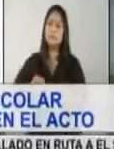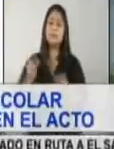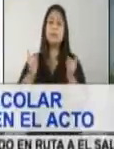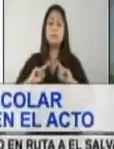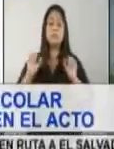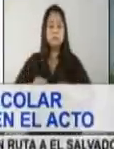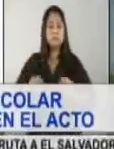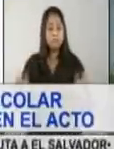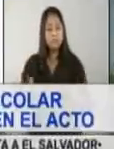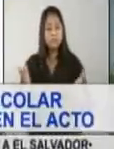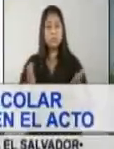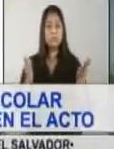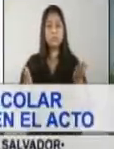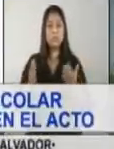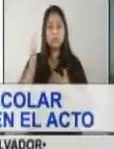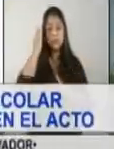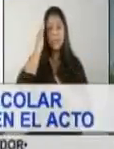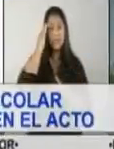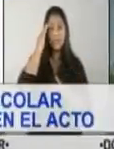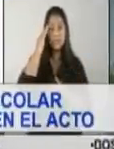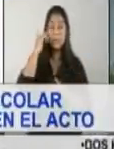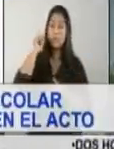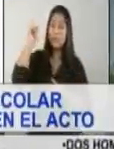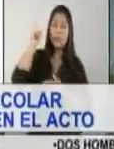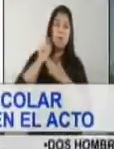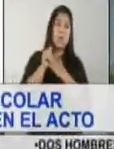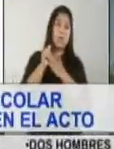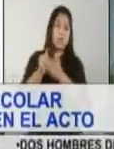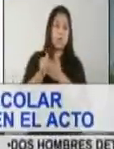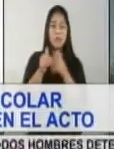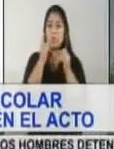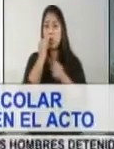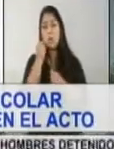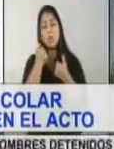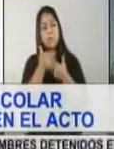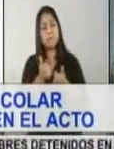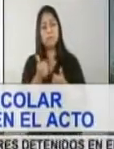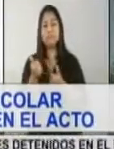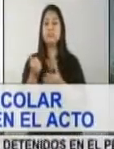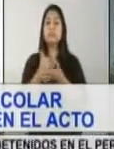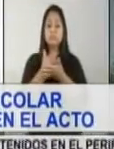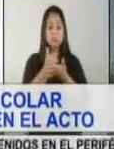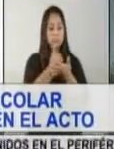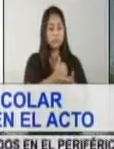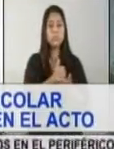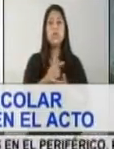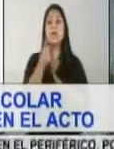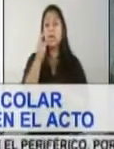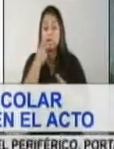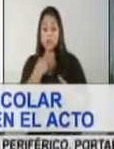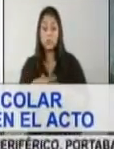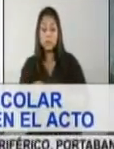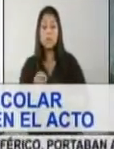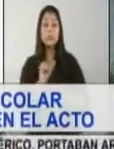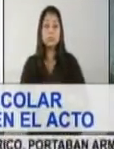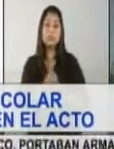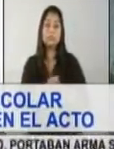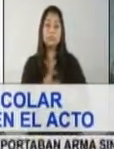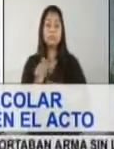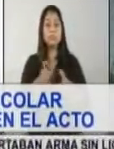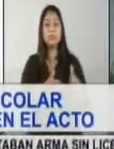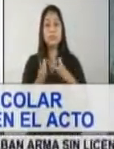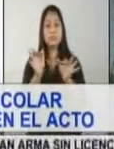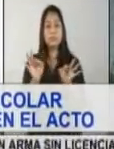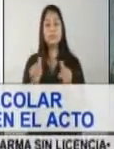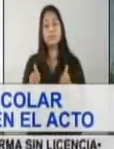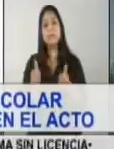adelante sabiendo que tenemos la guía de un hombre bueno que nos ayudó y a sus hijos los guió por el camino del bien. Muchas